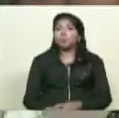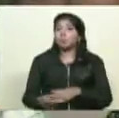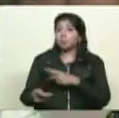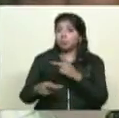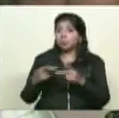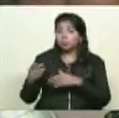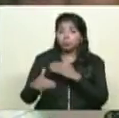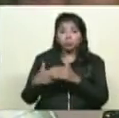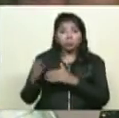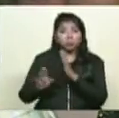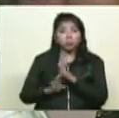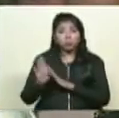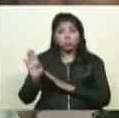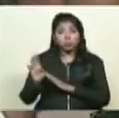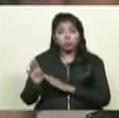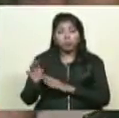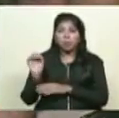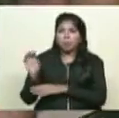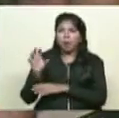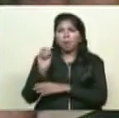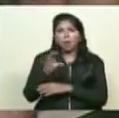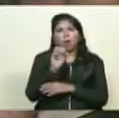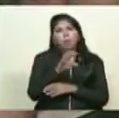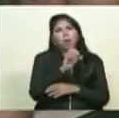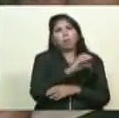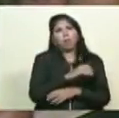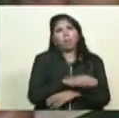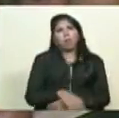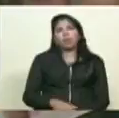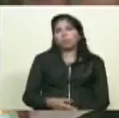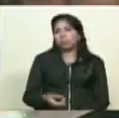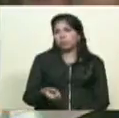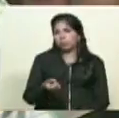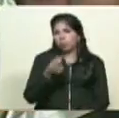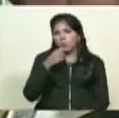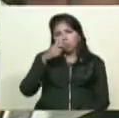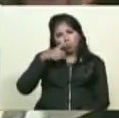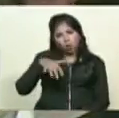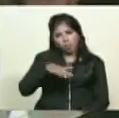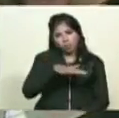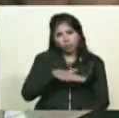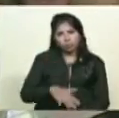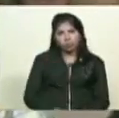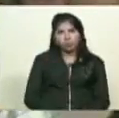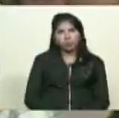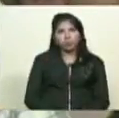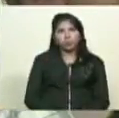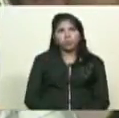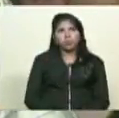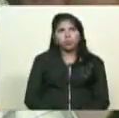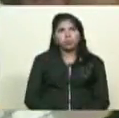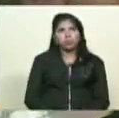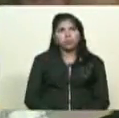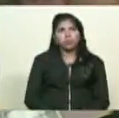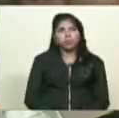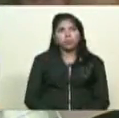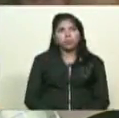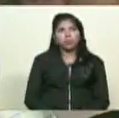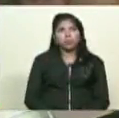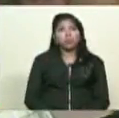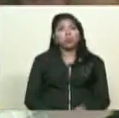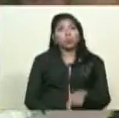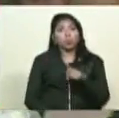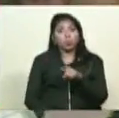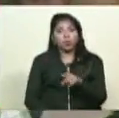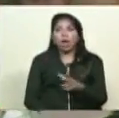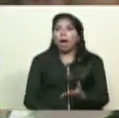los medicamentos al pueblo, señor presidente. Eso lo hemos entendido bien y quisiera reiterarle que cuenta usted con